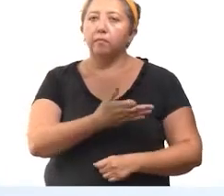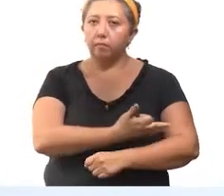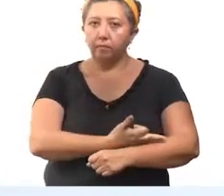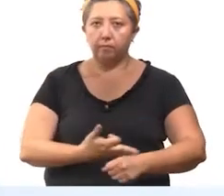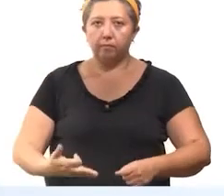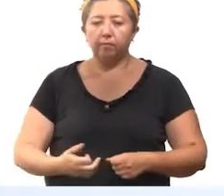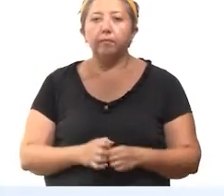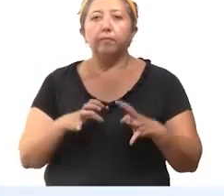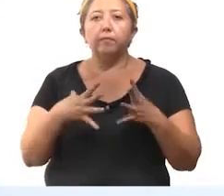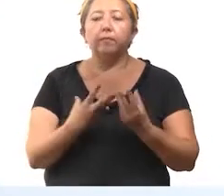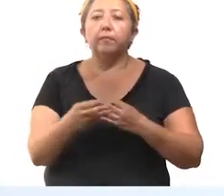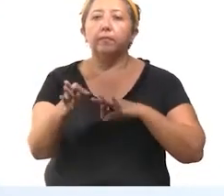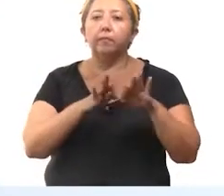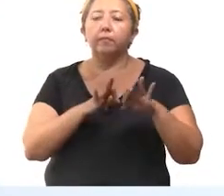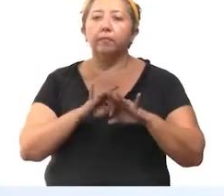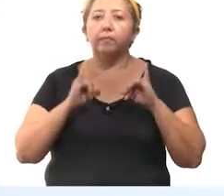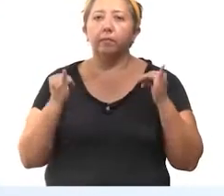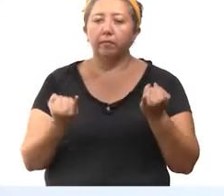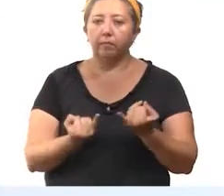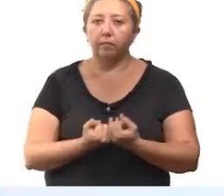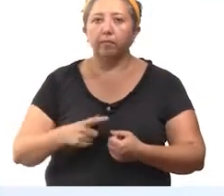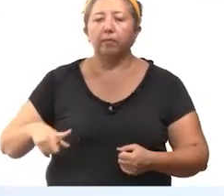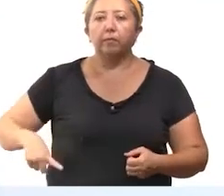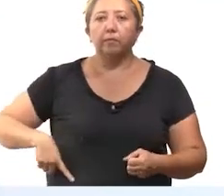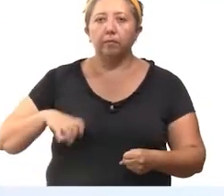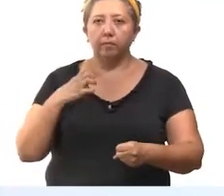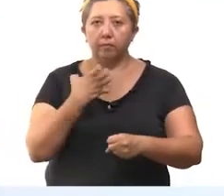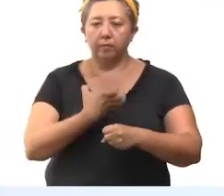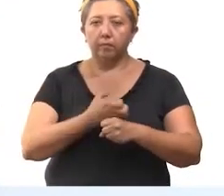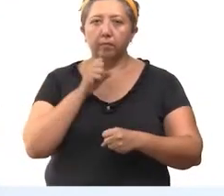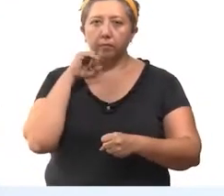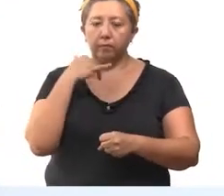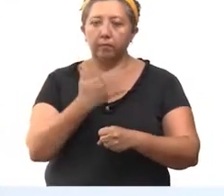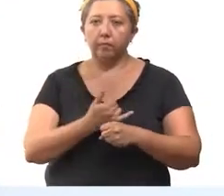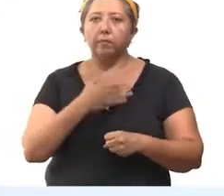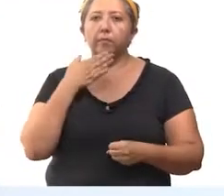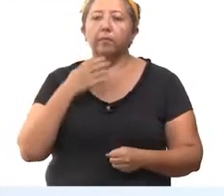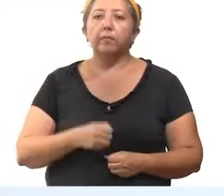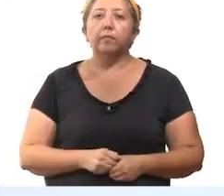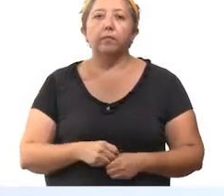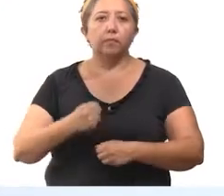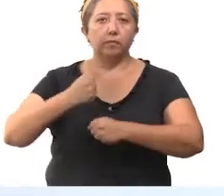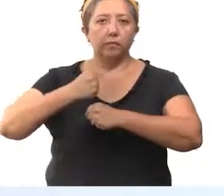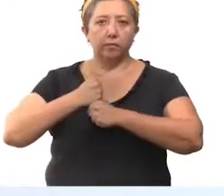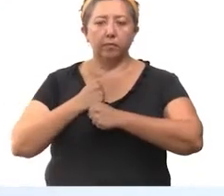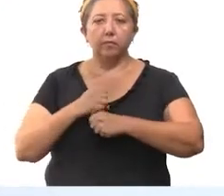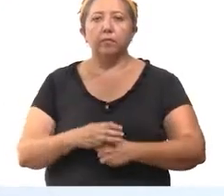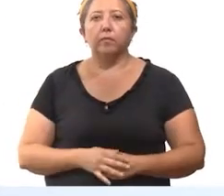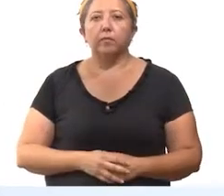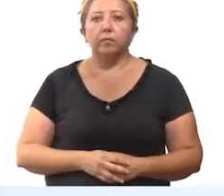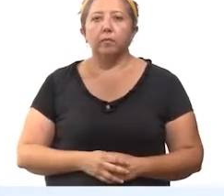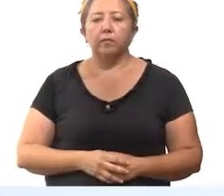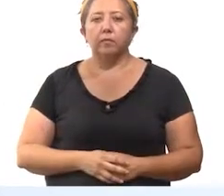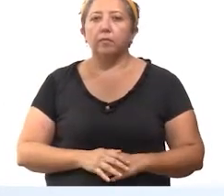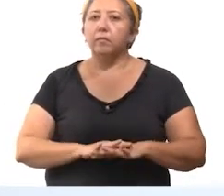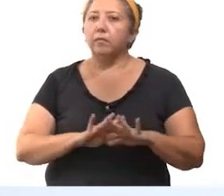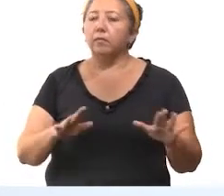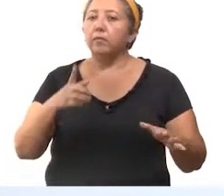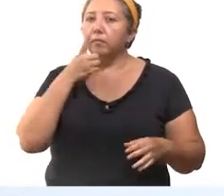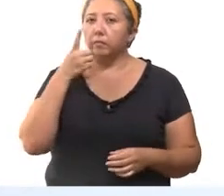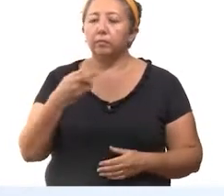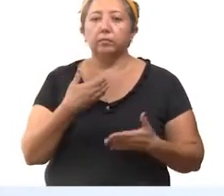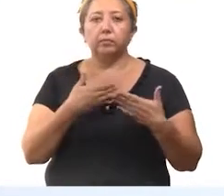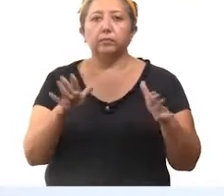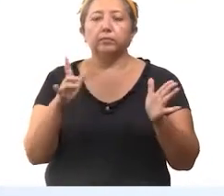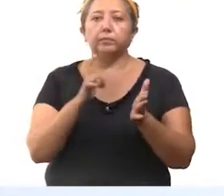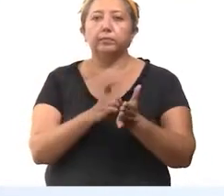familias. Estamos trabajando de manera conjunta el Gobierno del Estado, la Secretaría del Bienestar y las Fuerzas Armadas. Como se ha